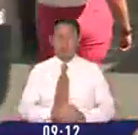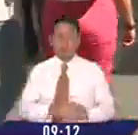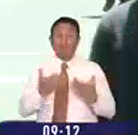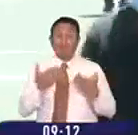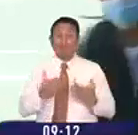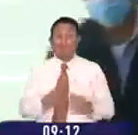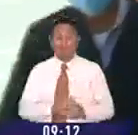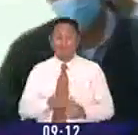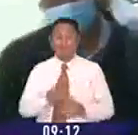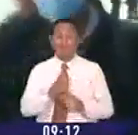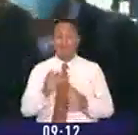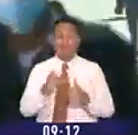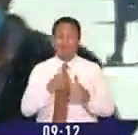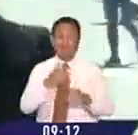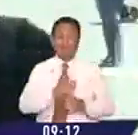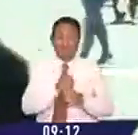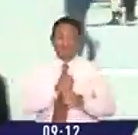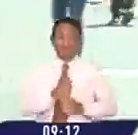la seguridad.